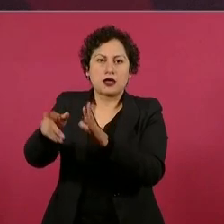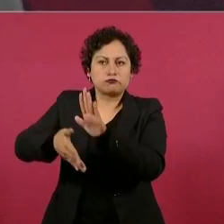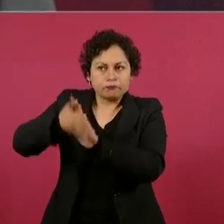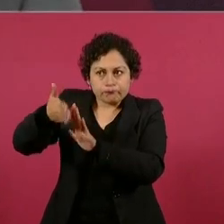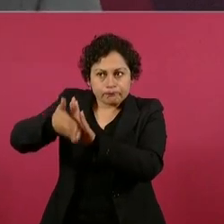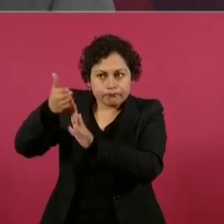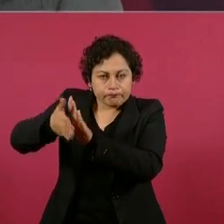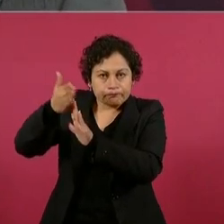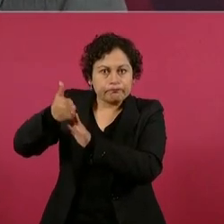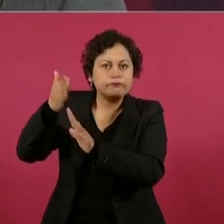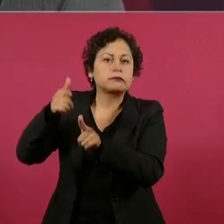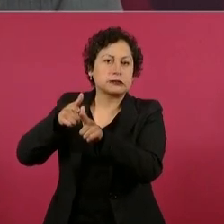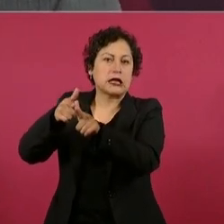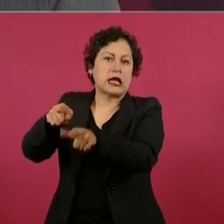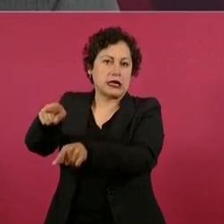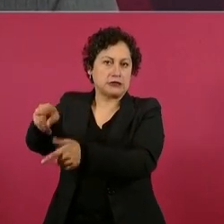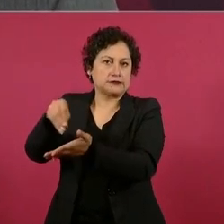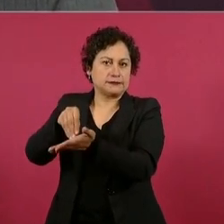su construcción.